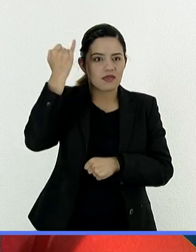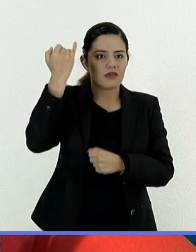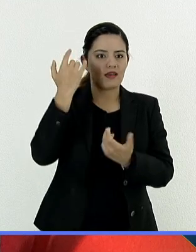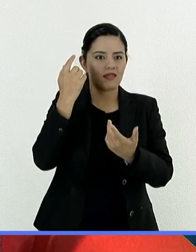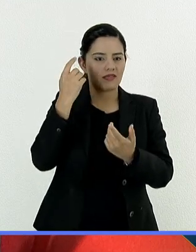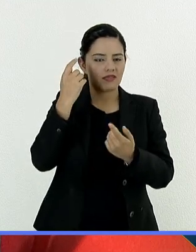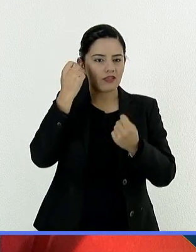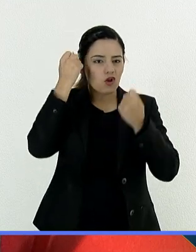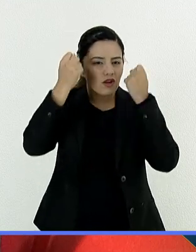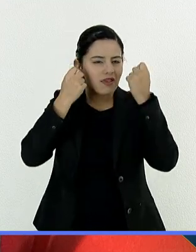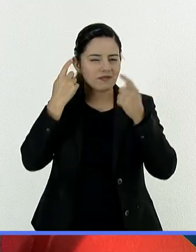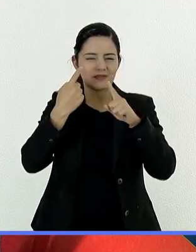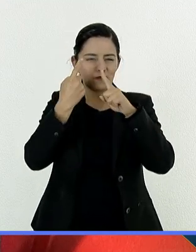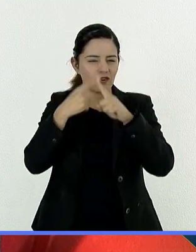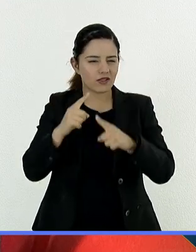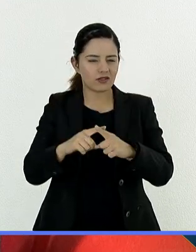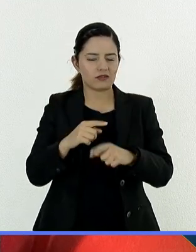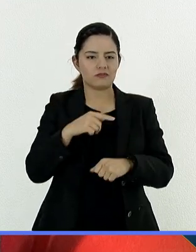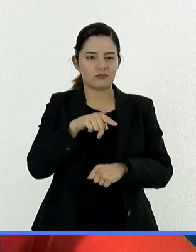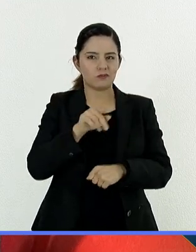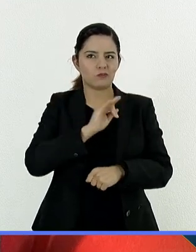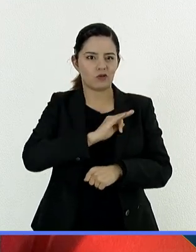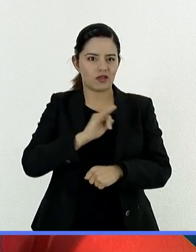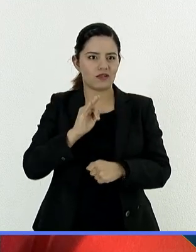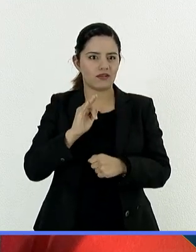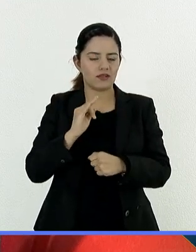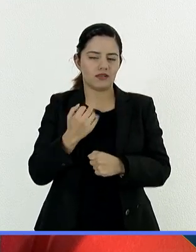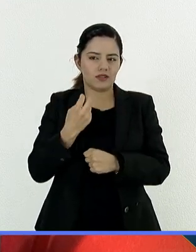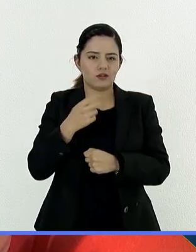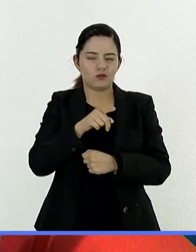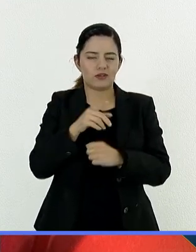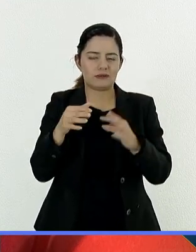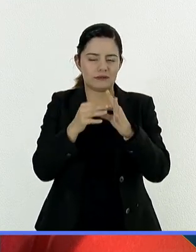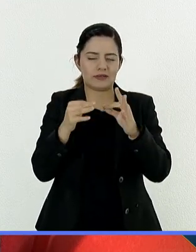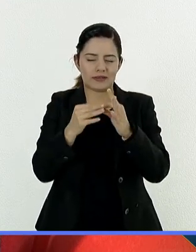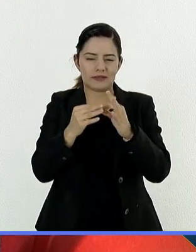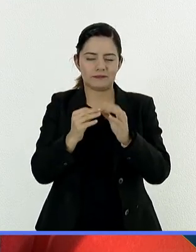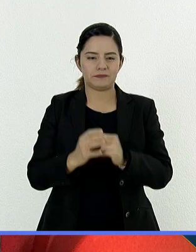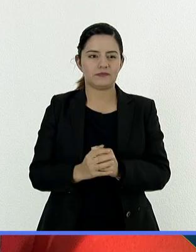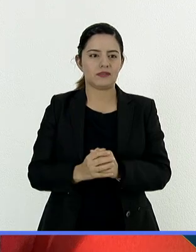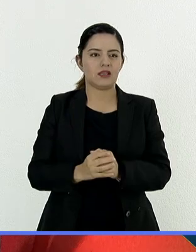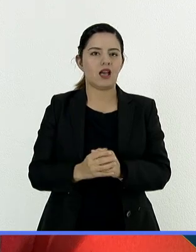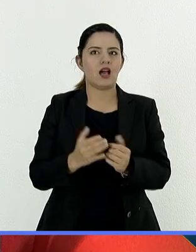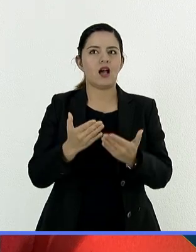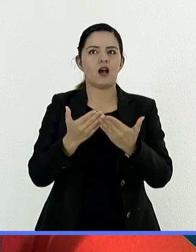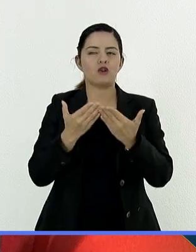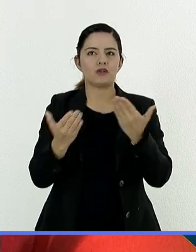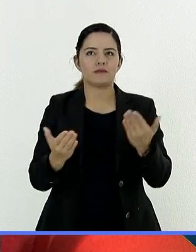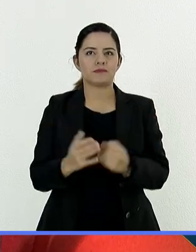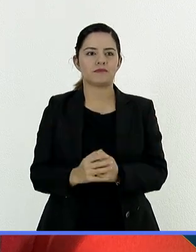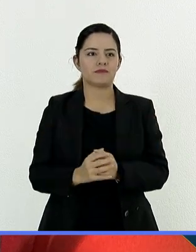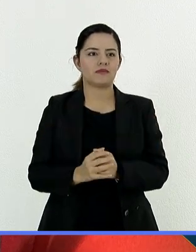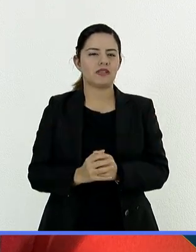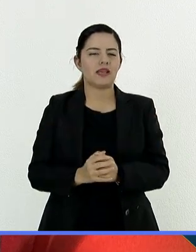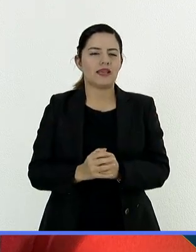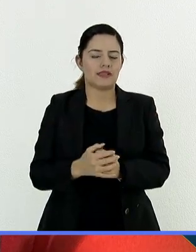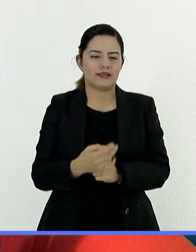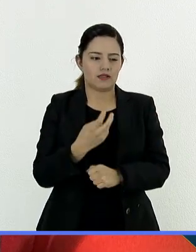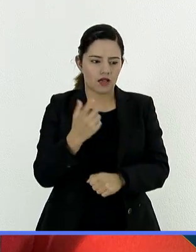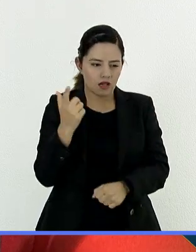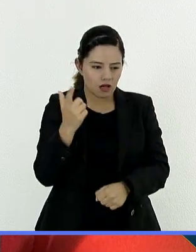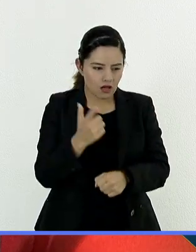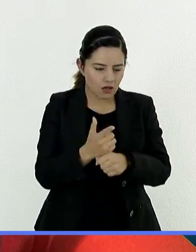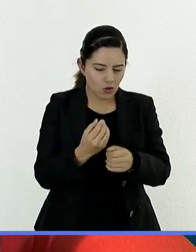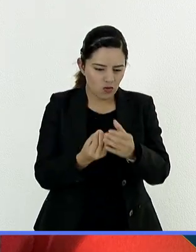gran proyecto a este gran universo como nos los estás descubriendo y describiendo también Cuál es el valor en términos científicos